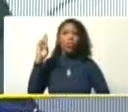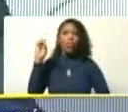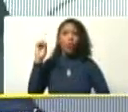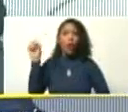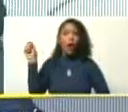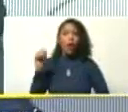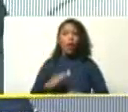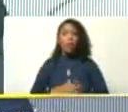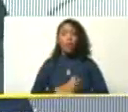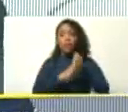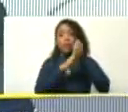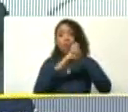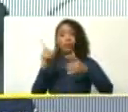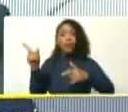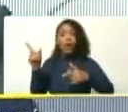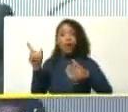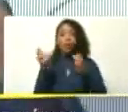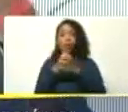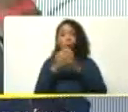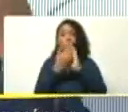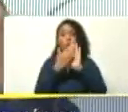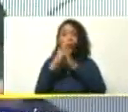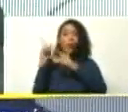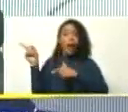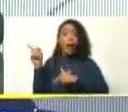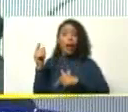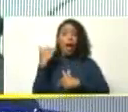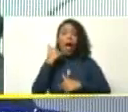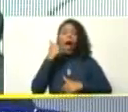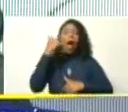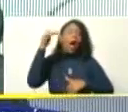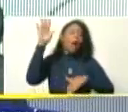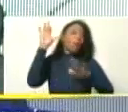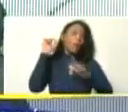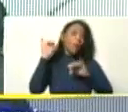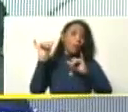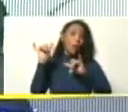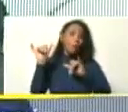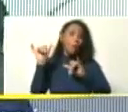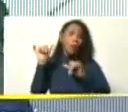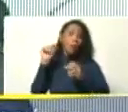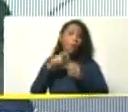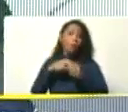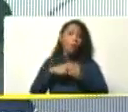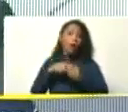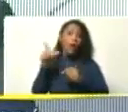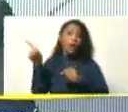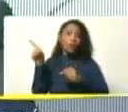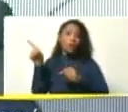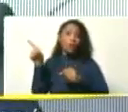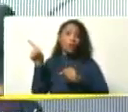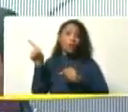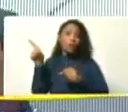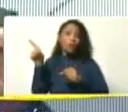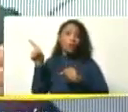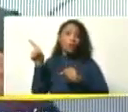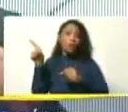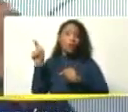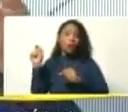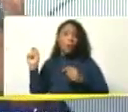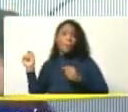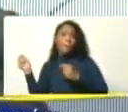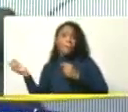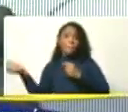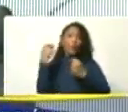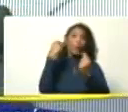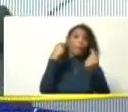Partido Comunista, con Miquilena, que fue alguna vez dirigente del mismo partido. Eran unas puntas,